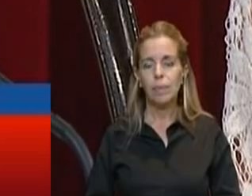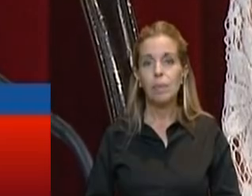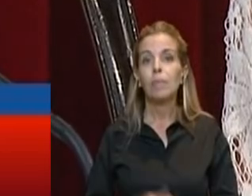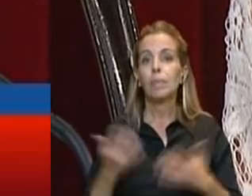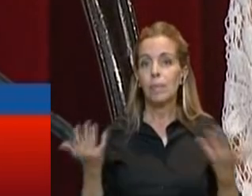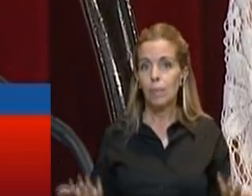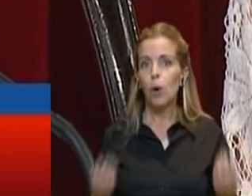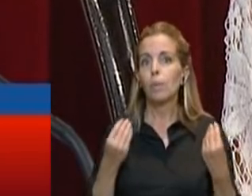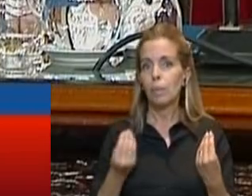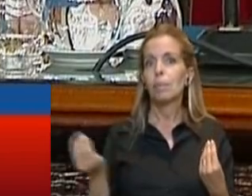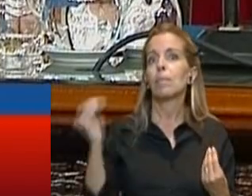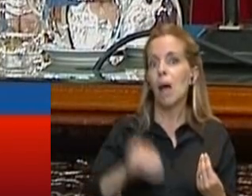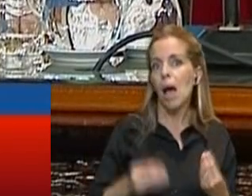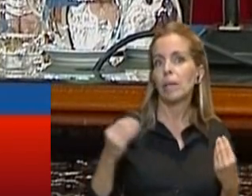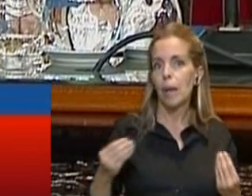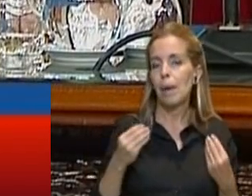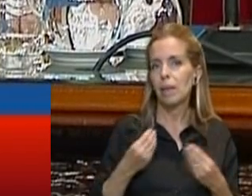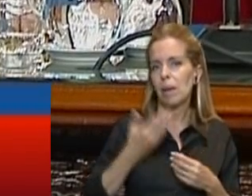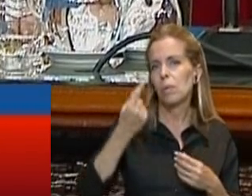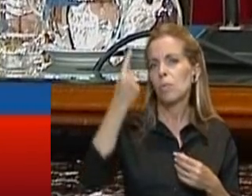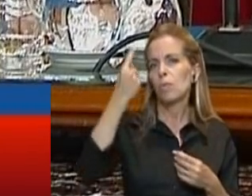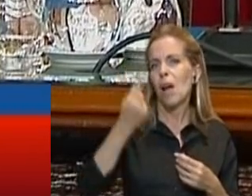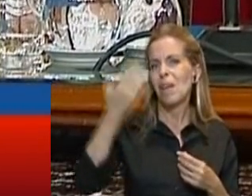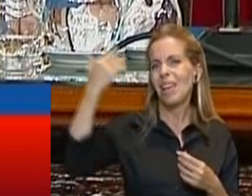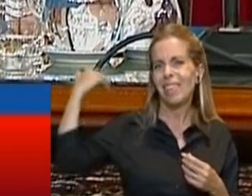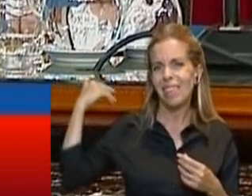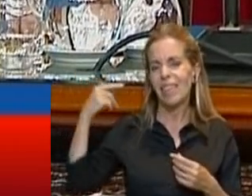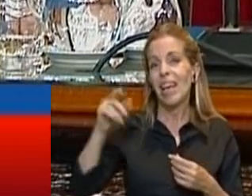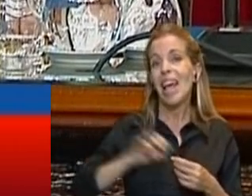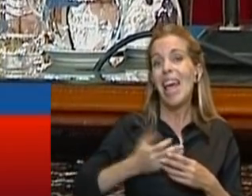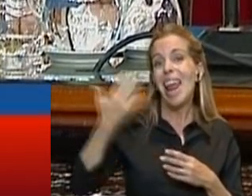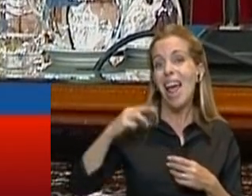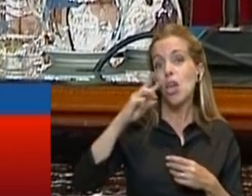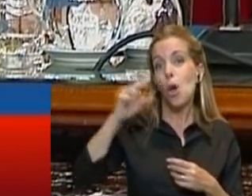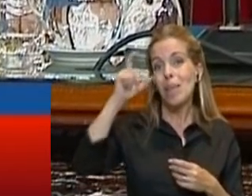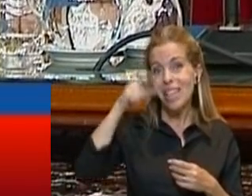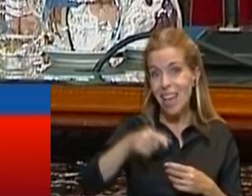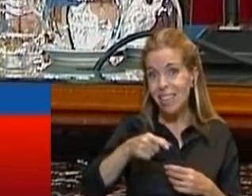A lo que se debe sumar aquella vez cuando no se trató en el año 2010.